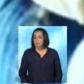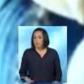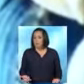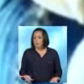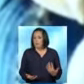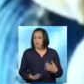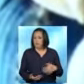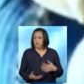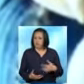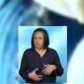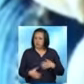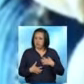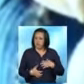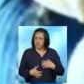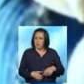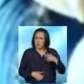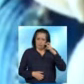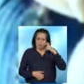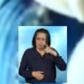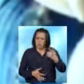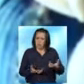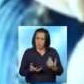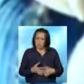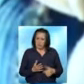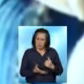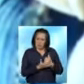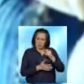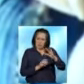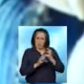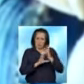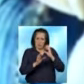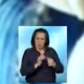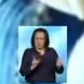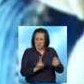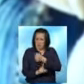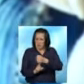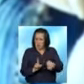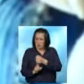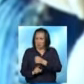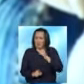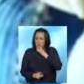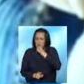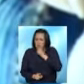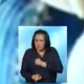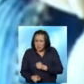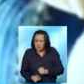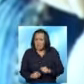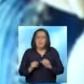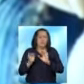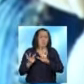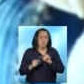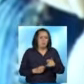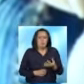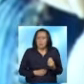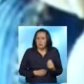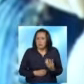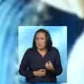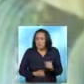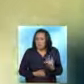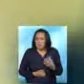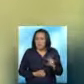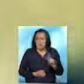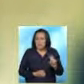Esto es indignante. En Puno, el colaborador de una combi agredió brutalmente a un anciano de 81 años. Escúchelo bien, por 20 céntimos.